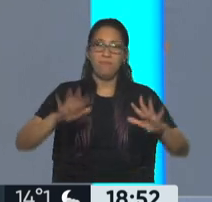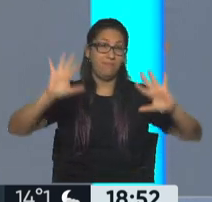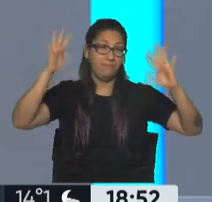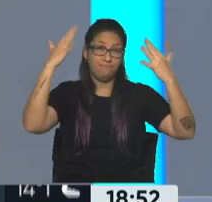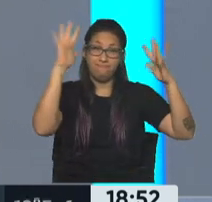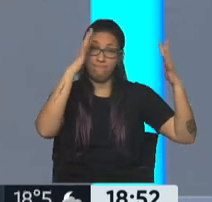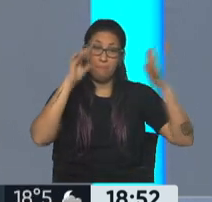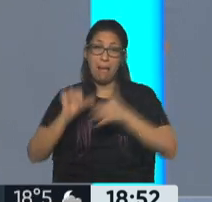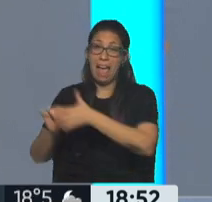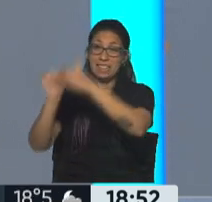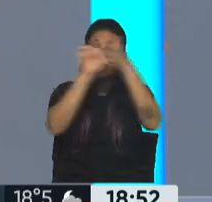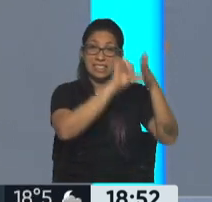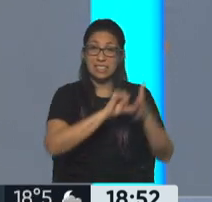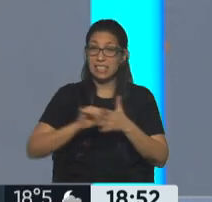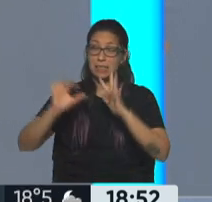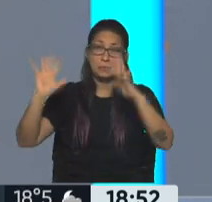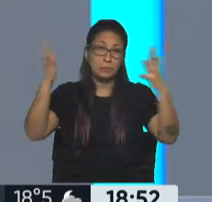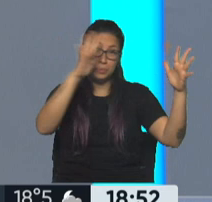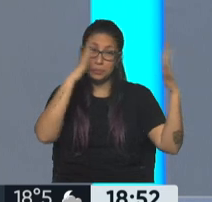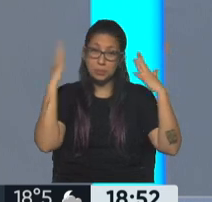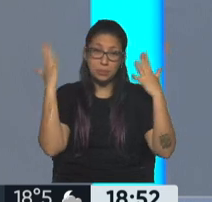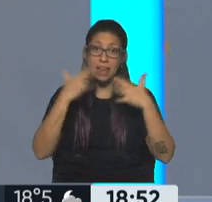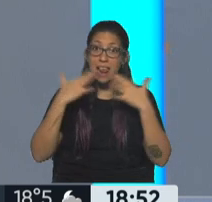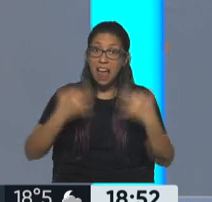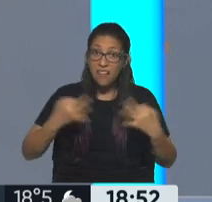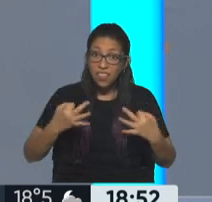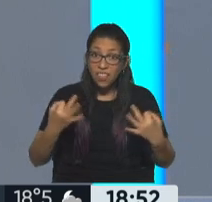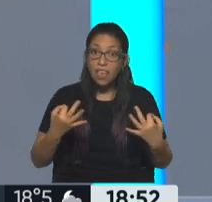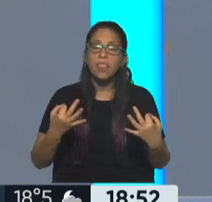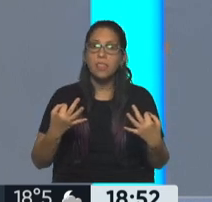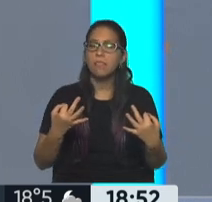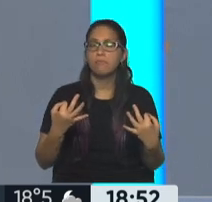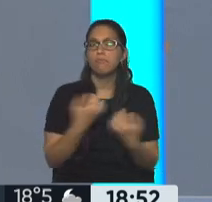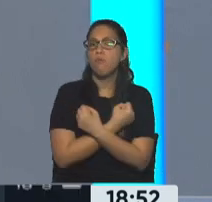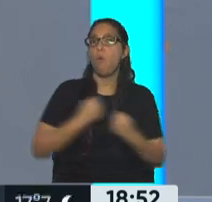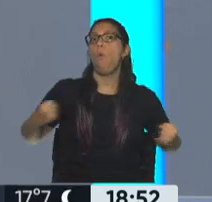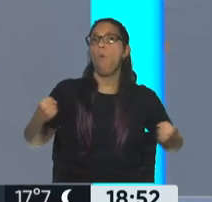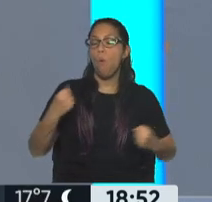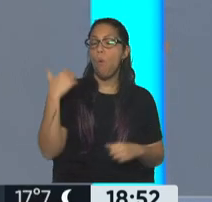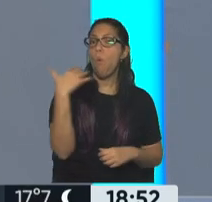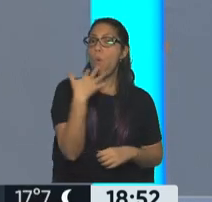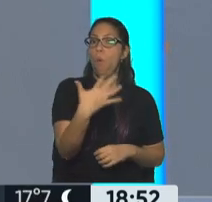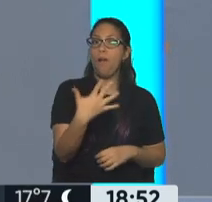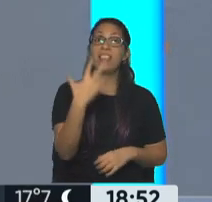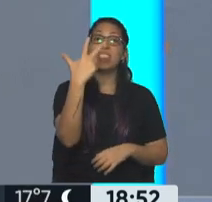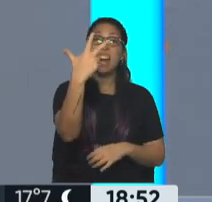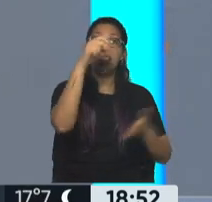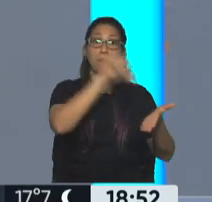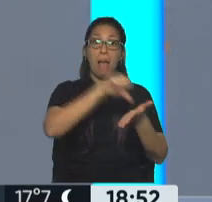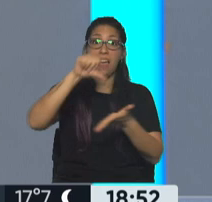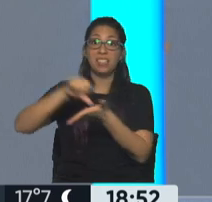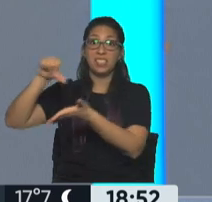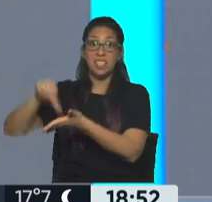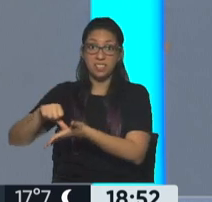muchísimas naciones del mundo porque es realmente una una proeza no solo tres países antes